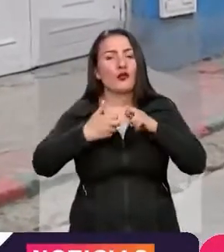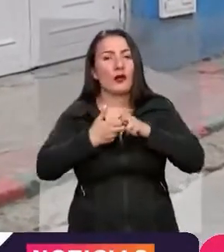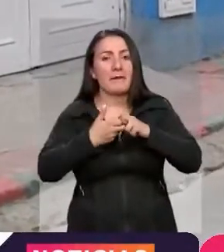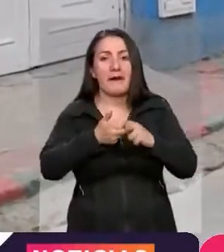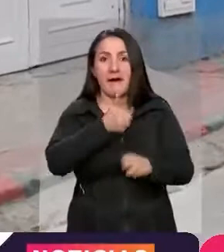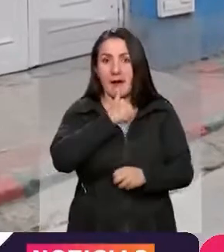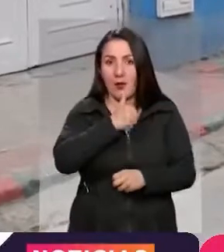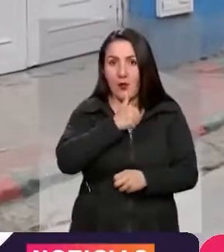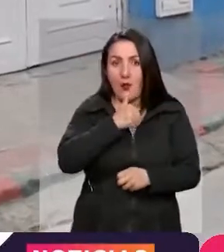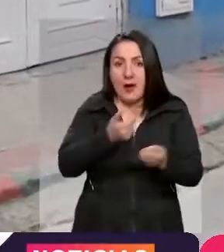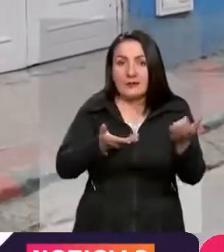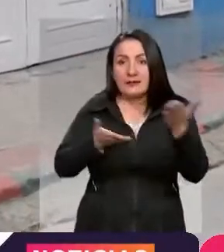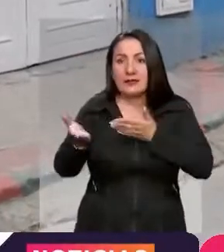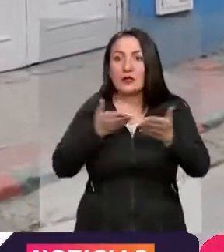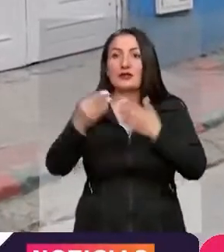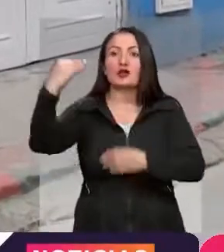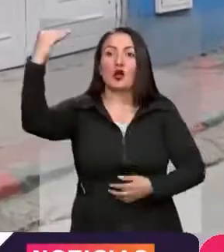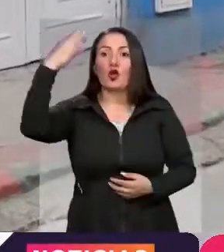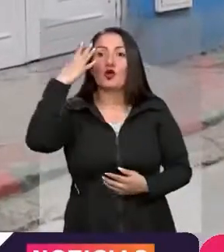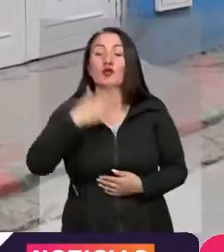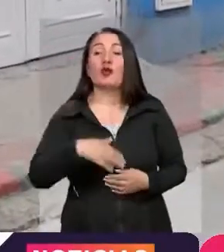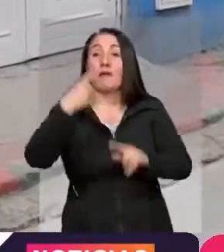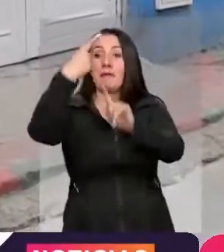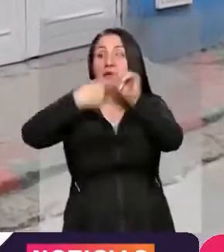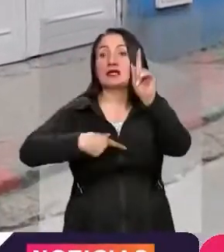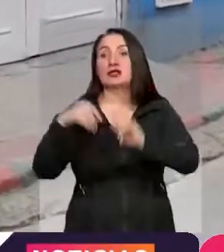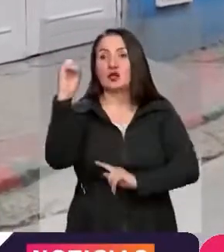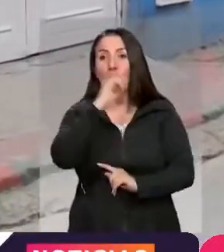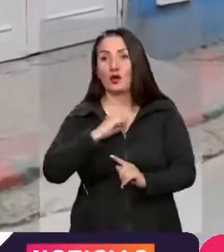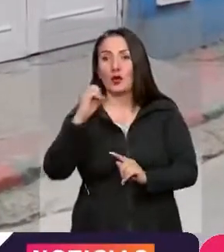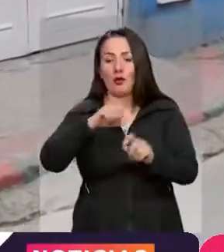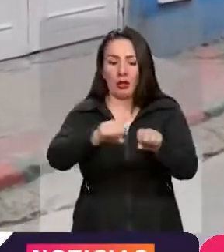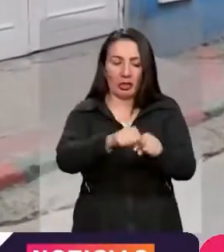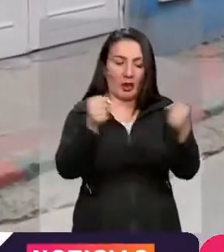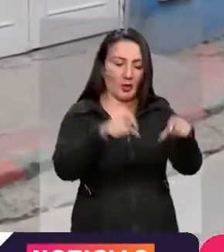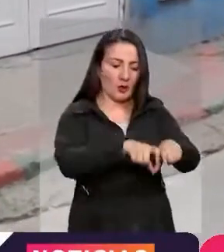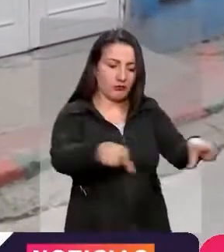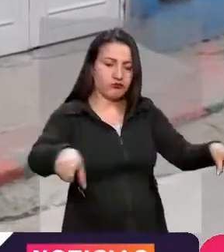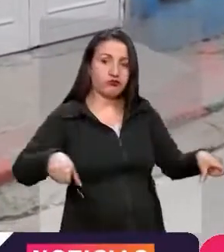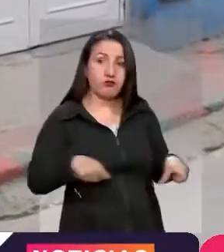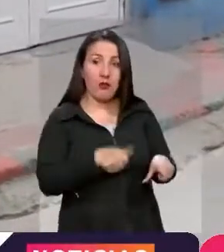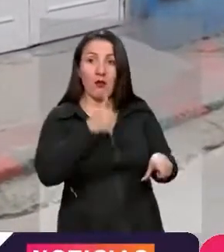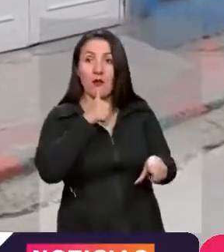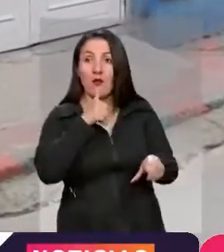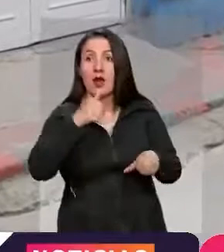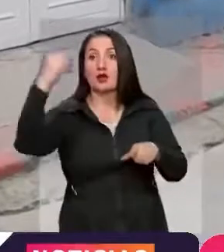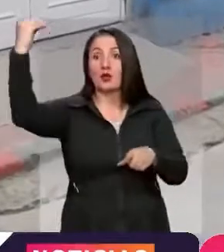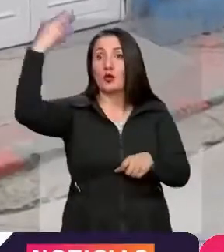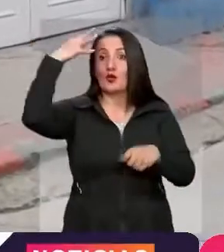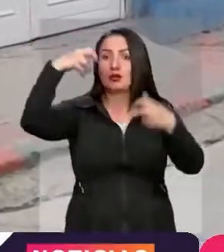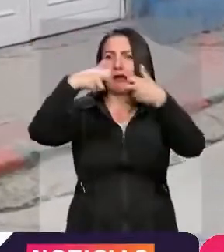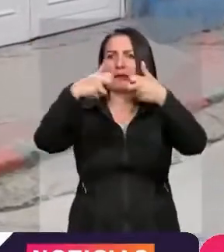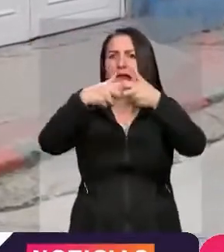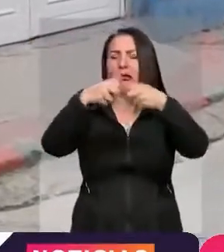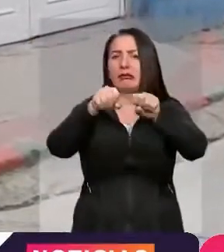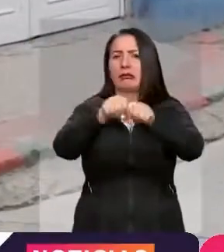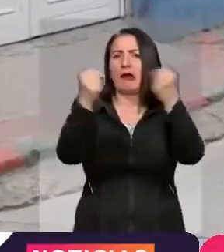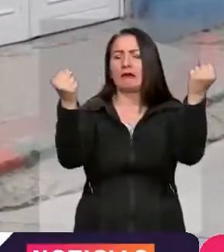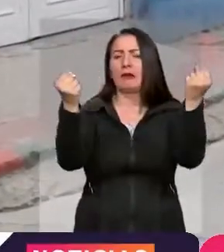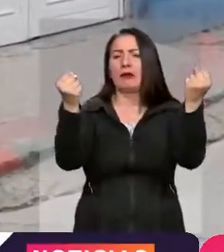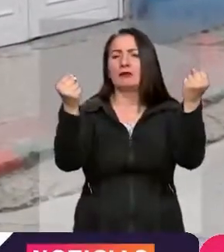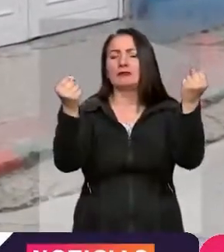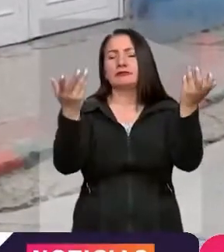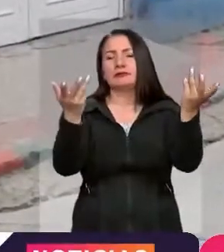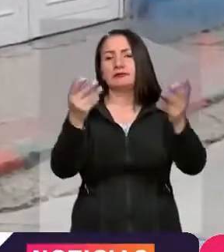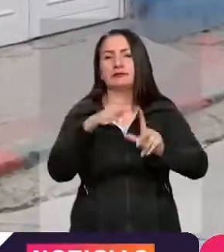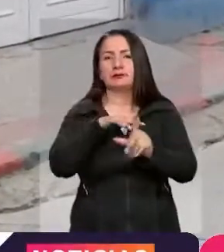del agua y el servicio de la luz en el mes de octubre se dañó un tubo madre y Pese a que fue arreglado manifiesta que desde entonces la situación